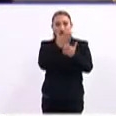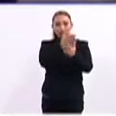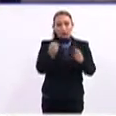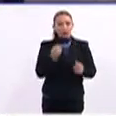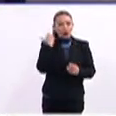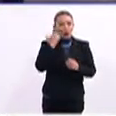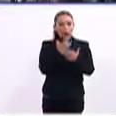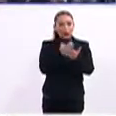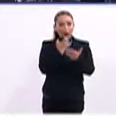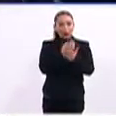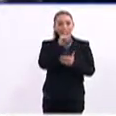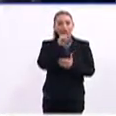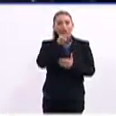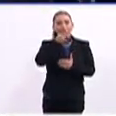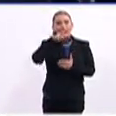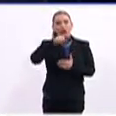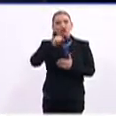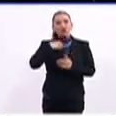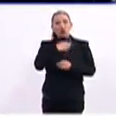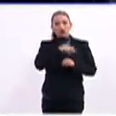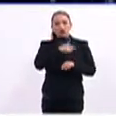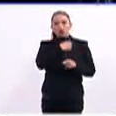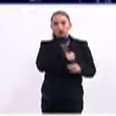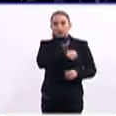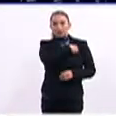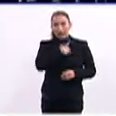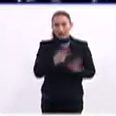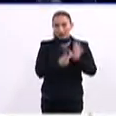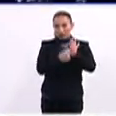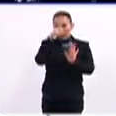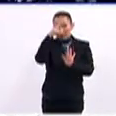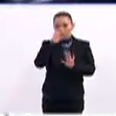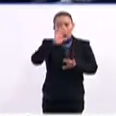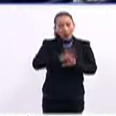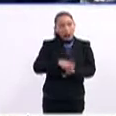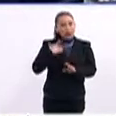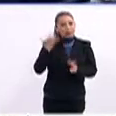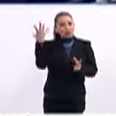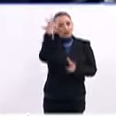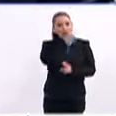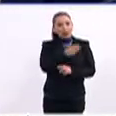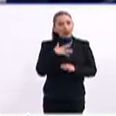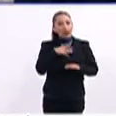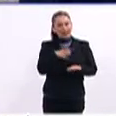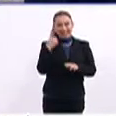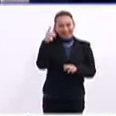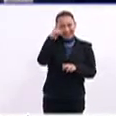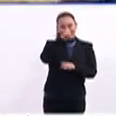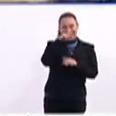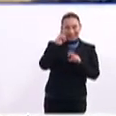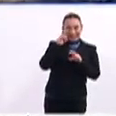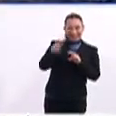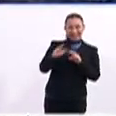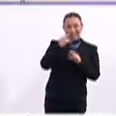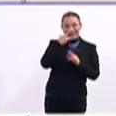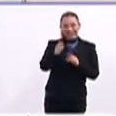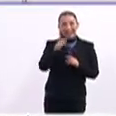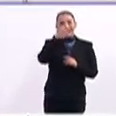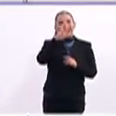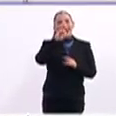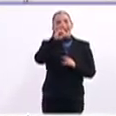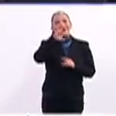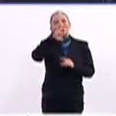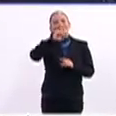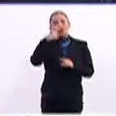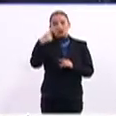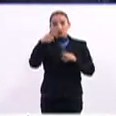Económico Mundial de Davos, Suiza, y presentó en la Ciudad de México una de sus más insólitas y controversiales exposiciones, Raíces.